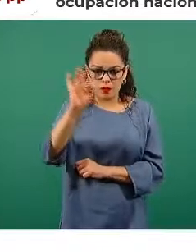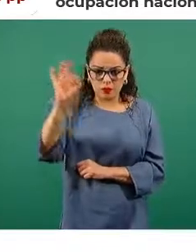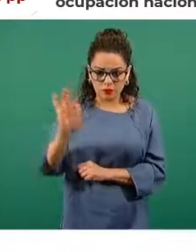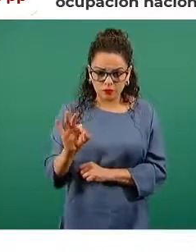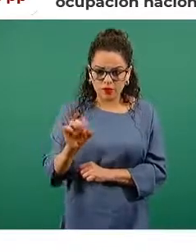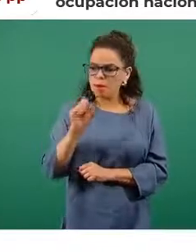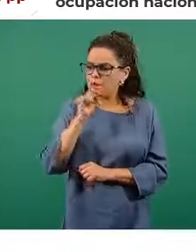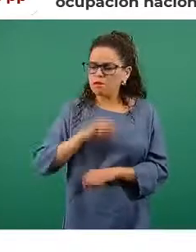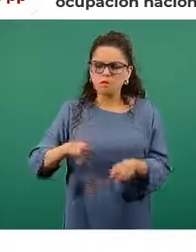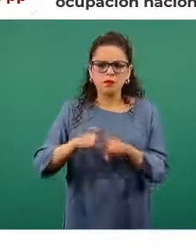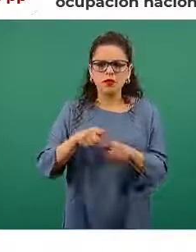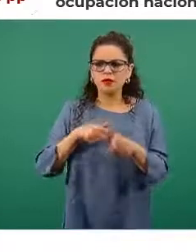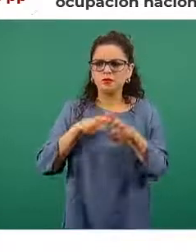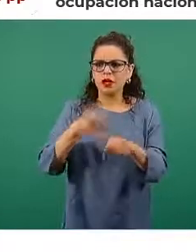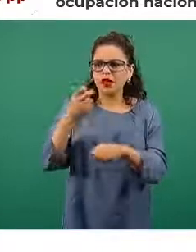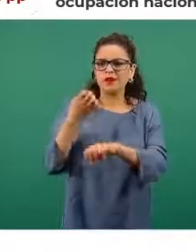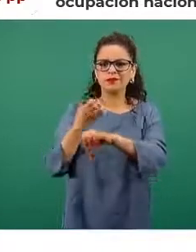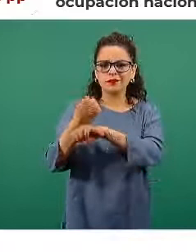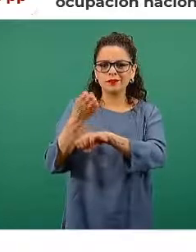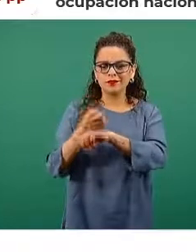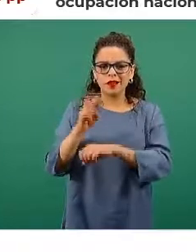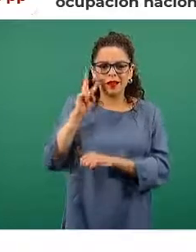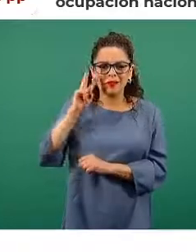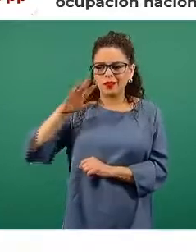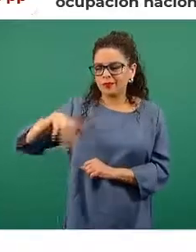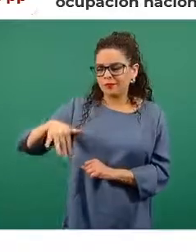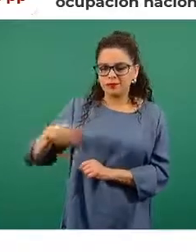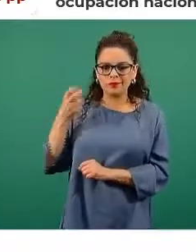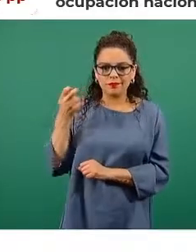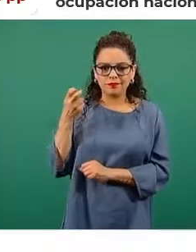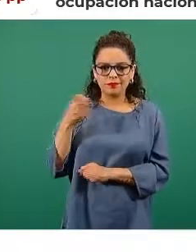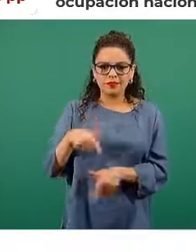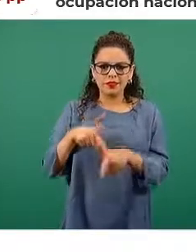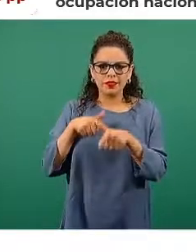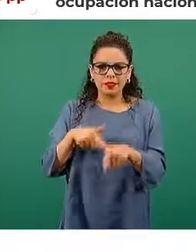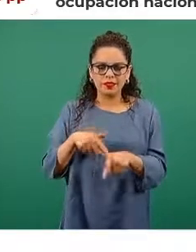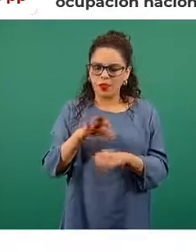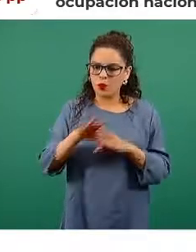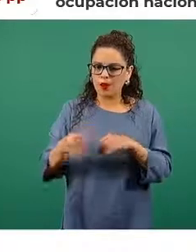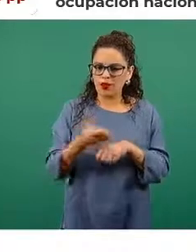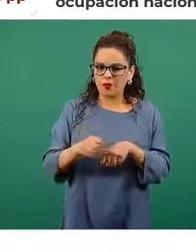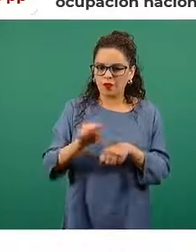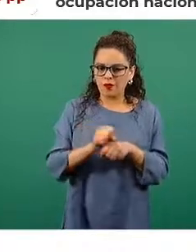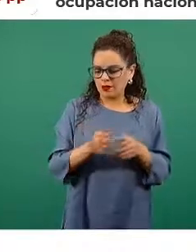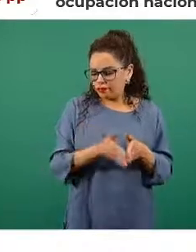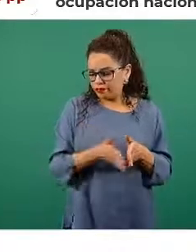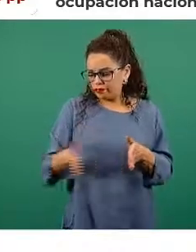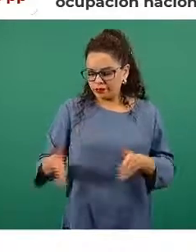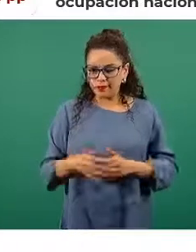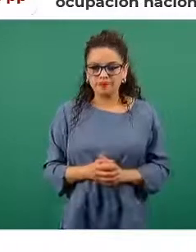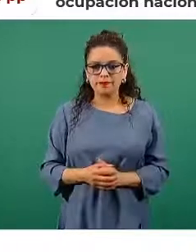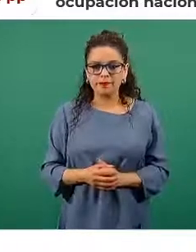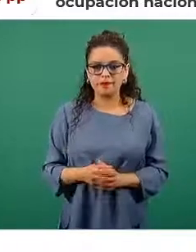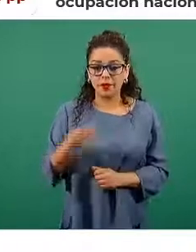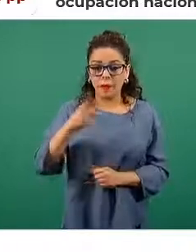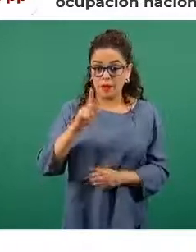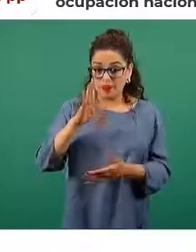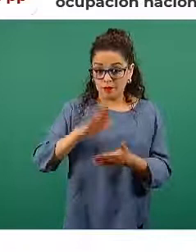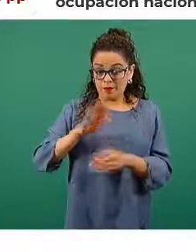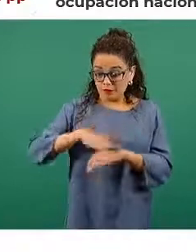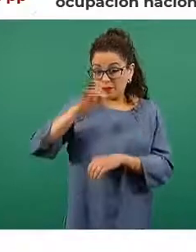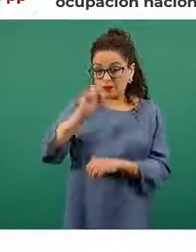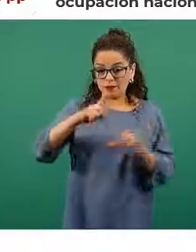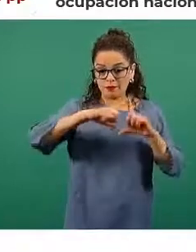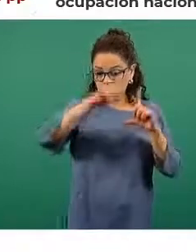las mismas entidades en las cuales hemos visto este rango en las últimas semanas, y la gran mayoría del país,